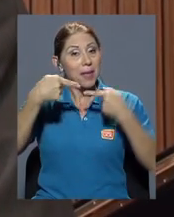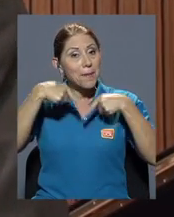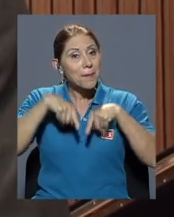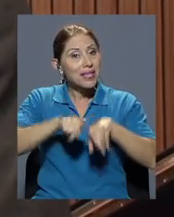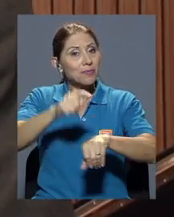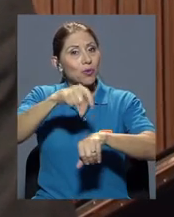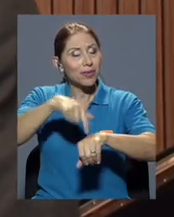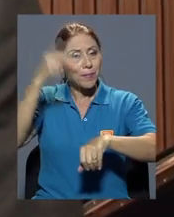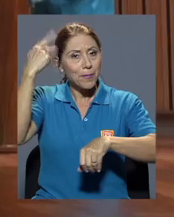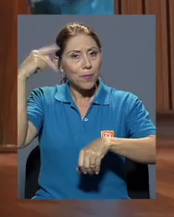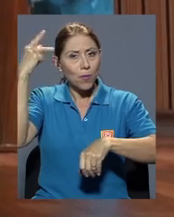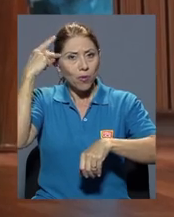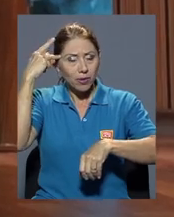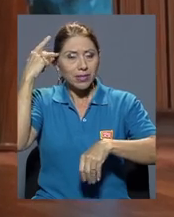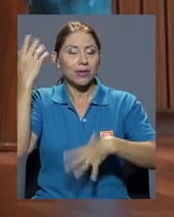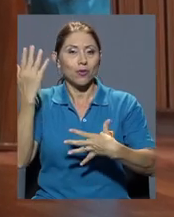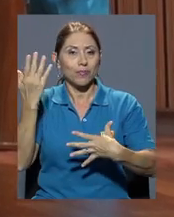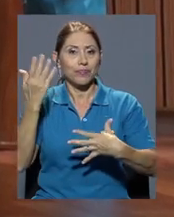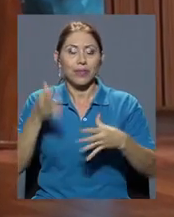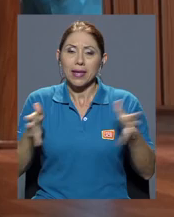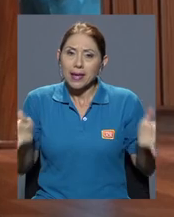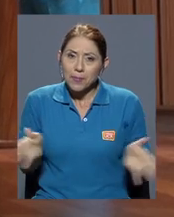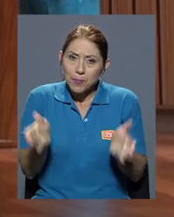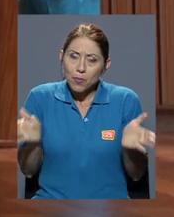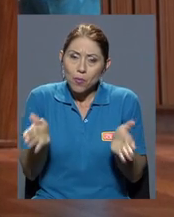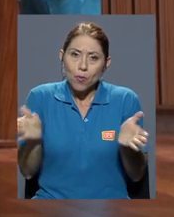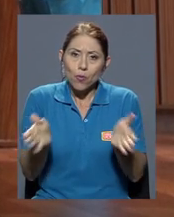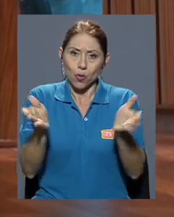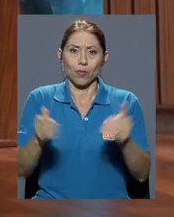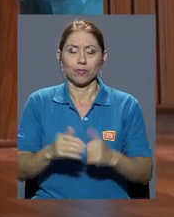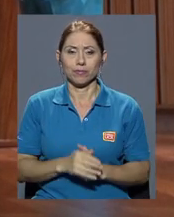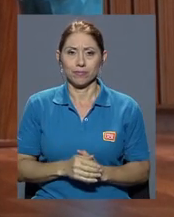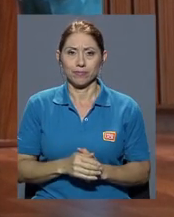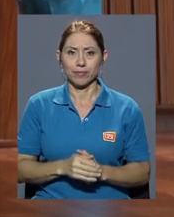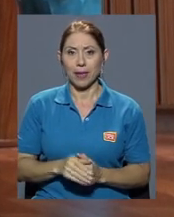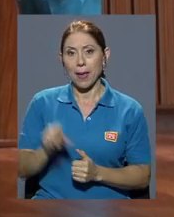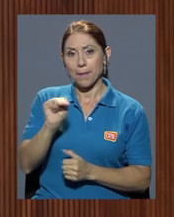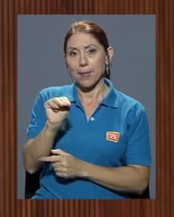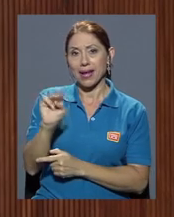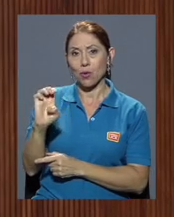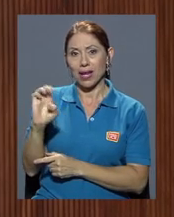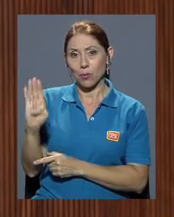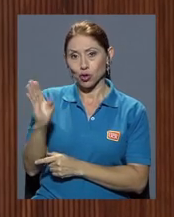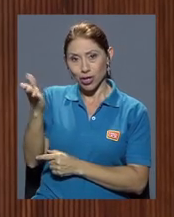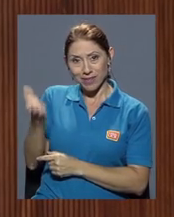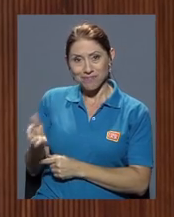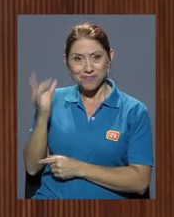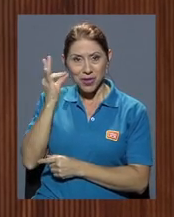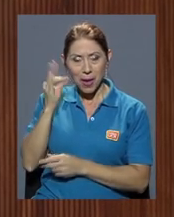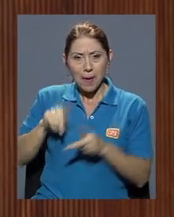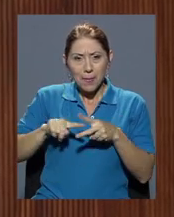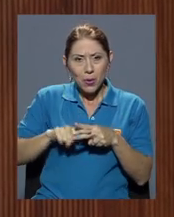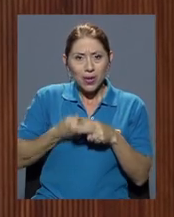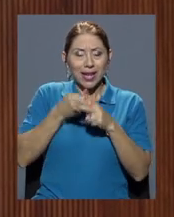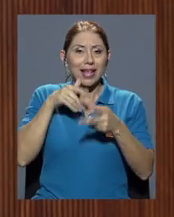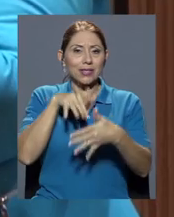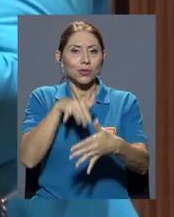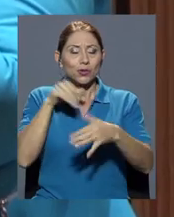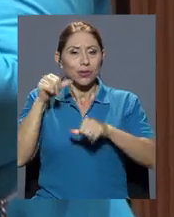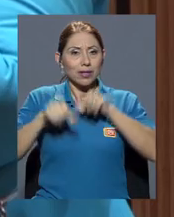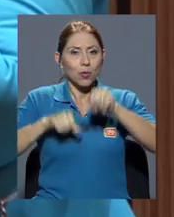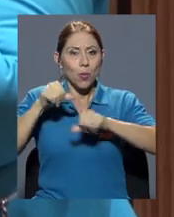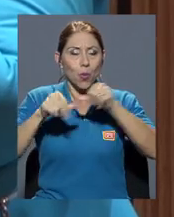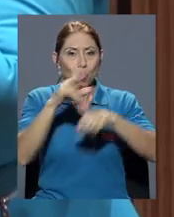tiempo político que promovió. Doña María Eugenia Bozzoli es pionera de los estudios antropológicos en